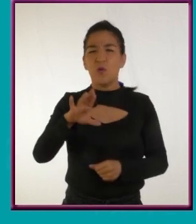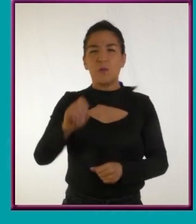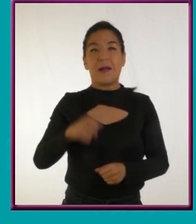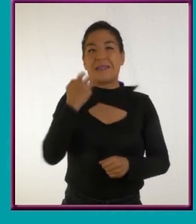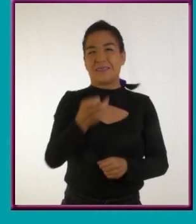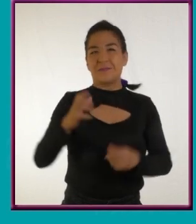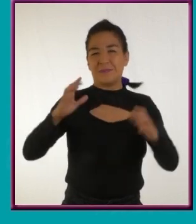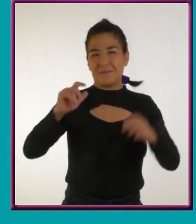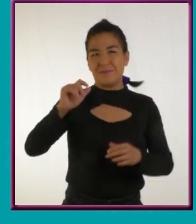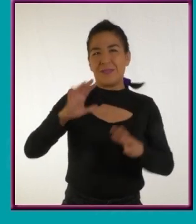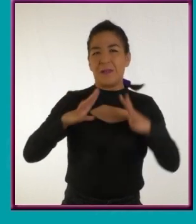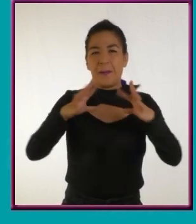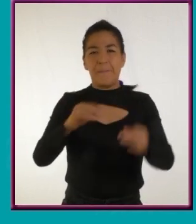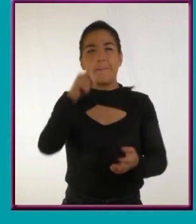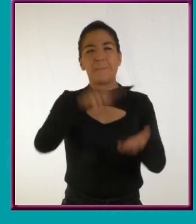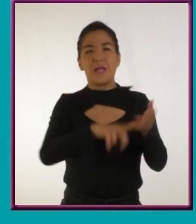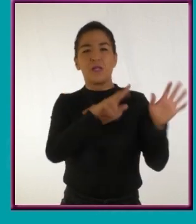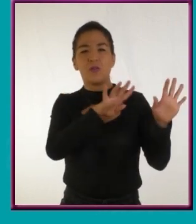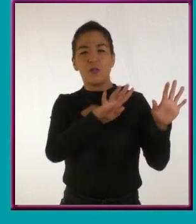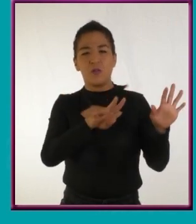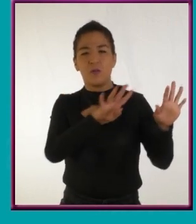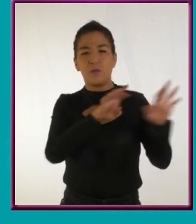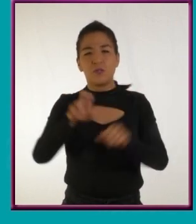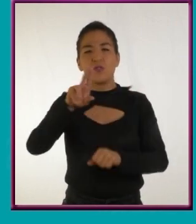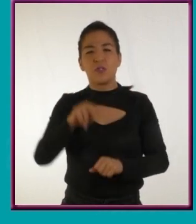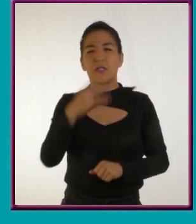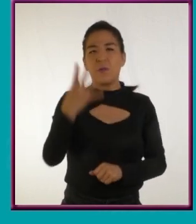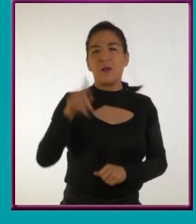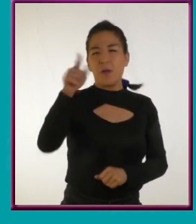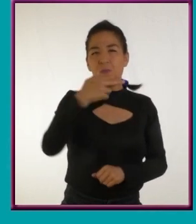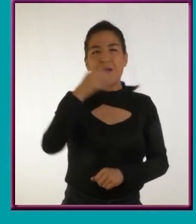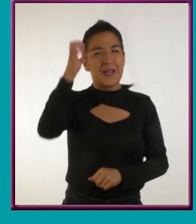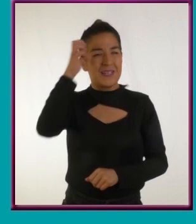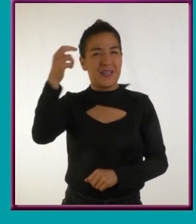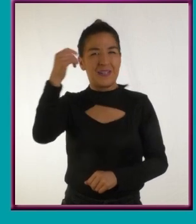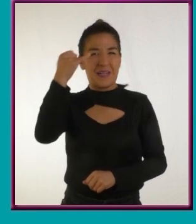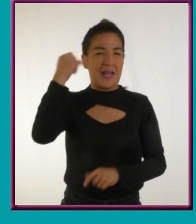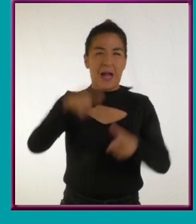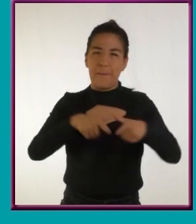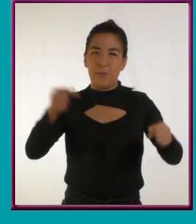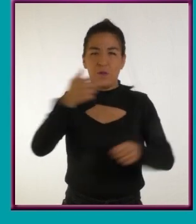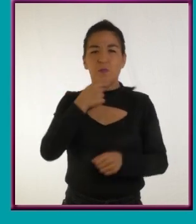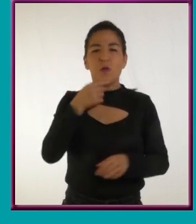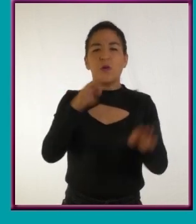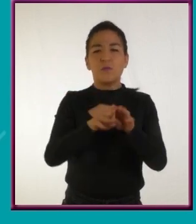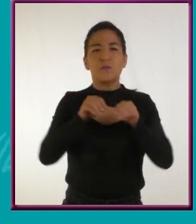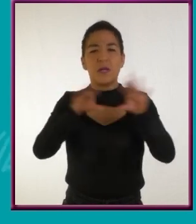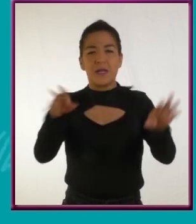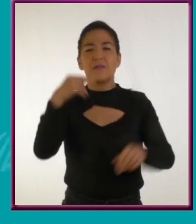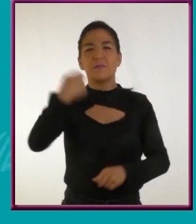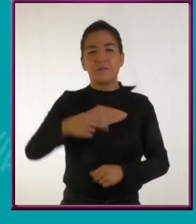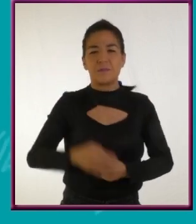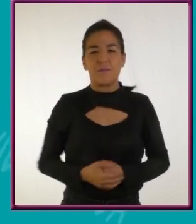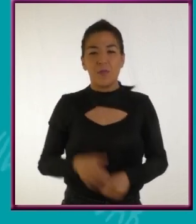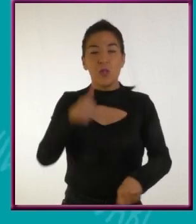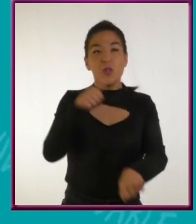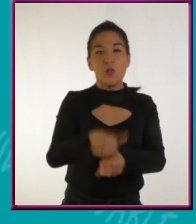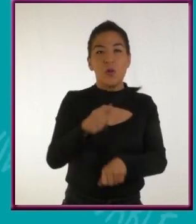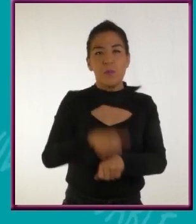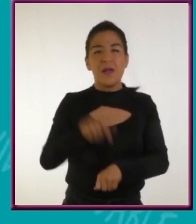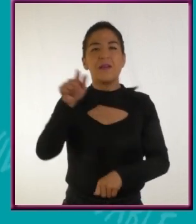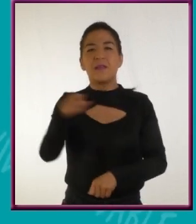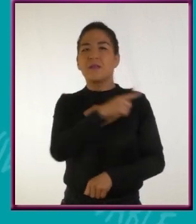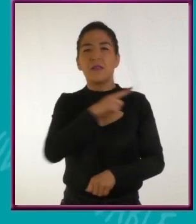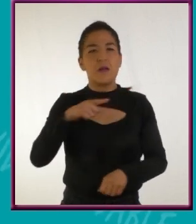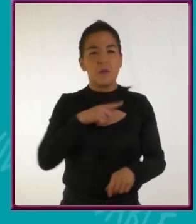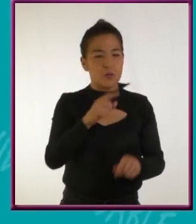sudoku inició en 1984, cuando el periódico japonés Monthly Nicolis publicó una sección de pasatiempos llamada